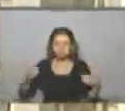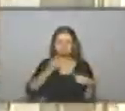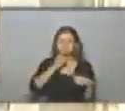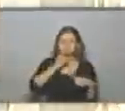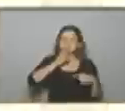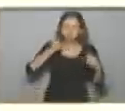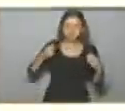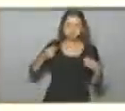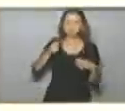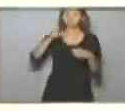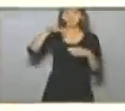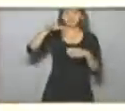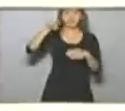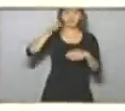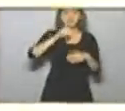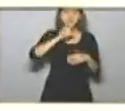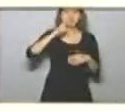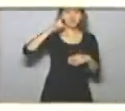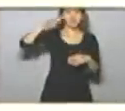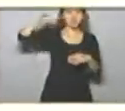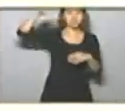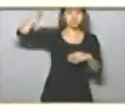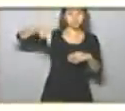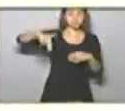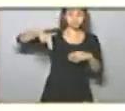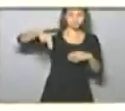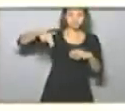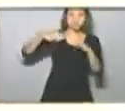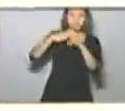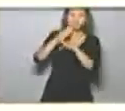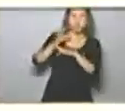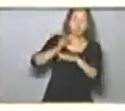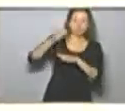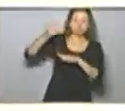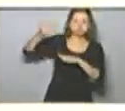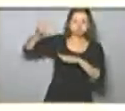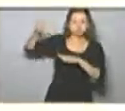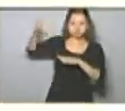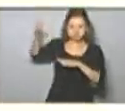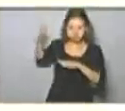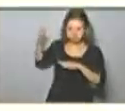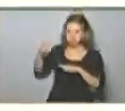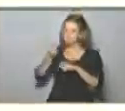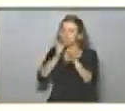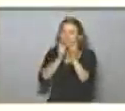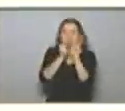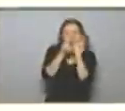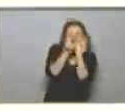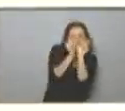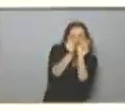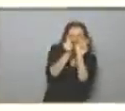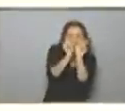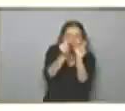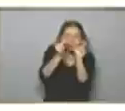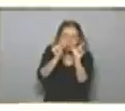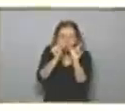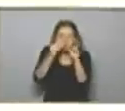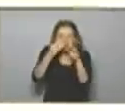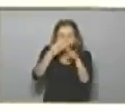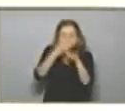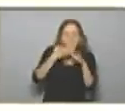vitae, pero diría vite, porque el diptongo AE se pronuncia E en latín, así como el diptongo OE. Entonces